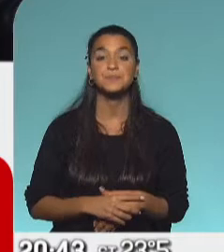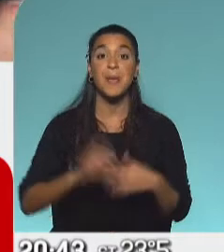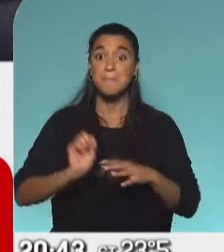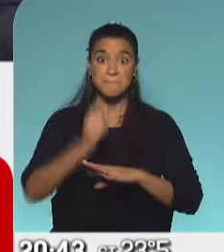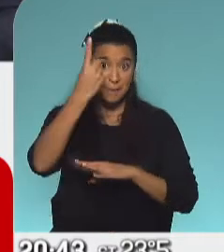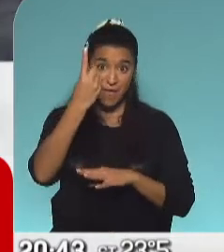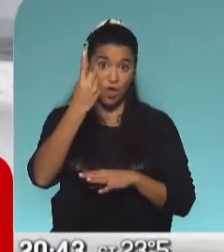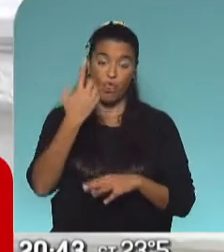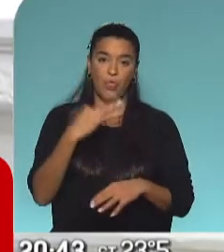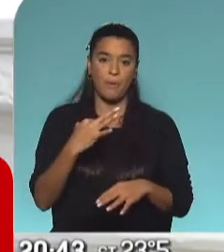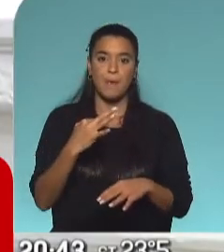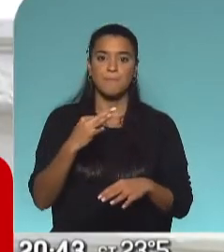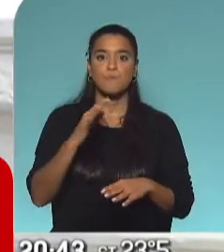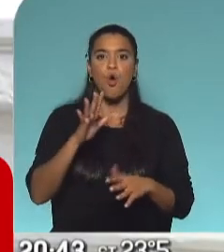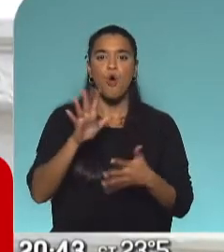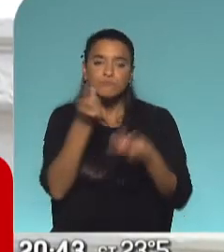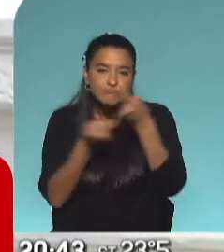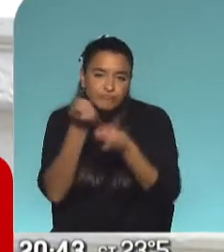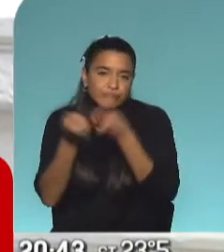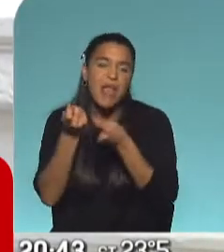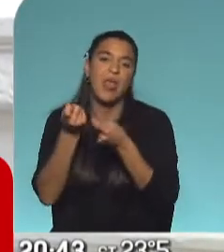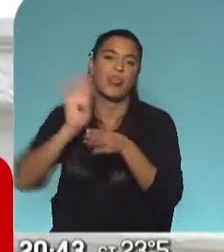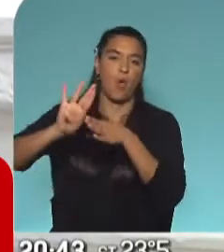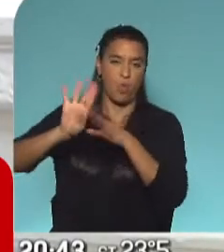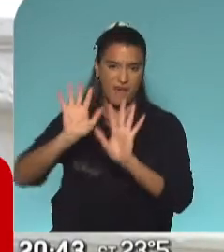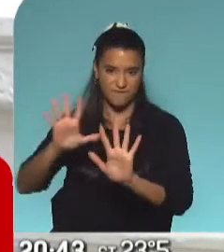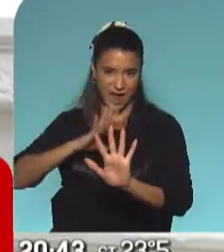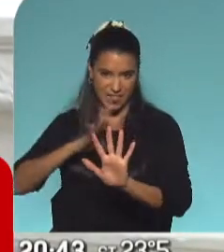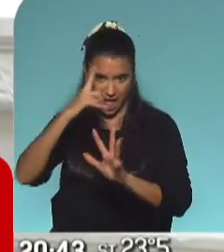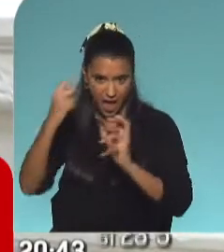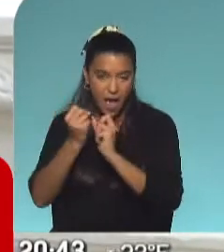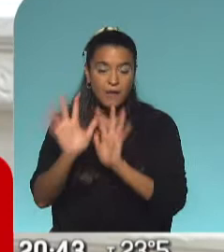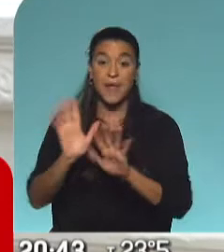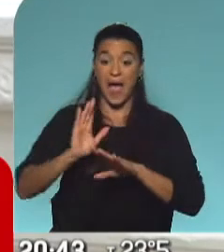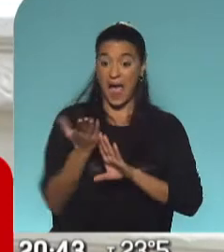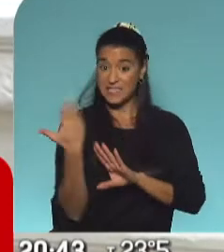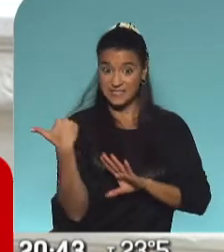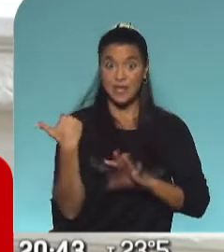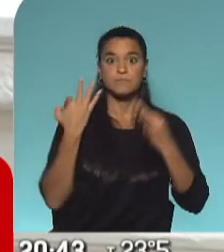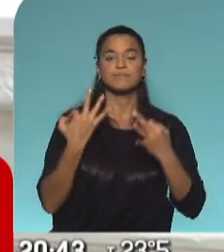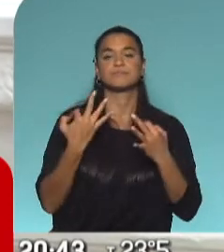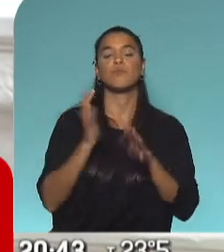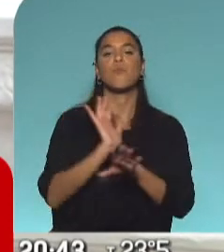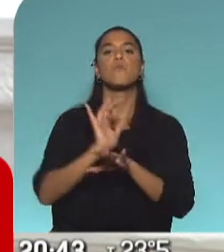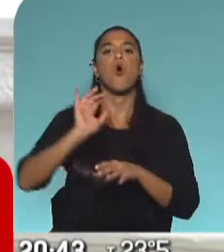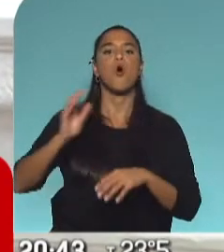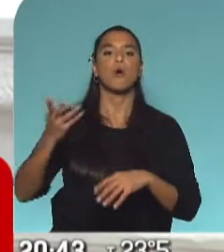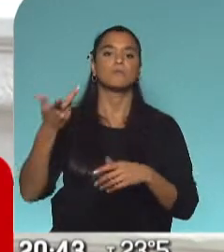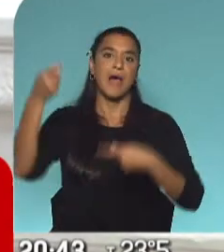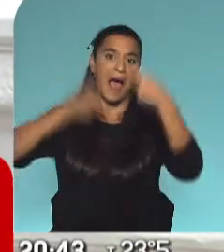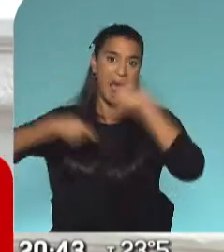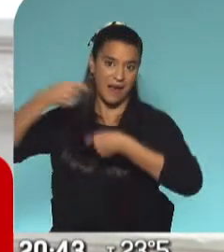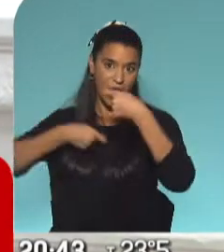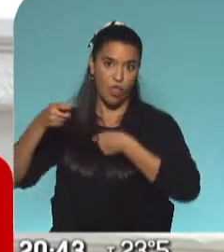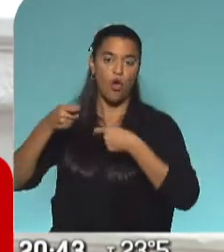Primero hay que terminar de reestructurar esta deuda. Sí. El paso que se logra el día de ayer es el acompañamiento de fondos